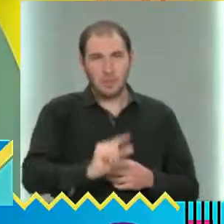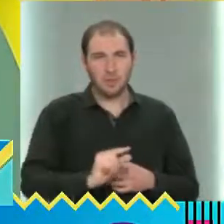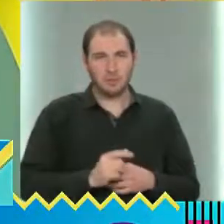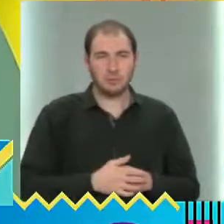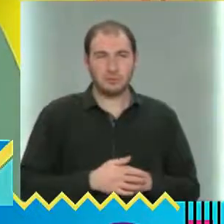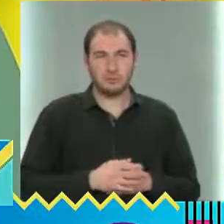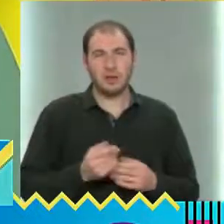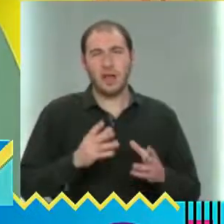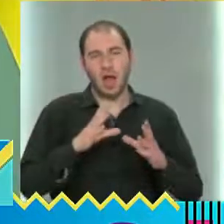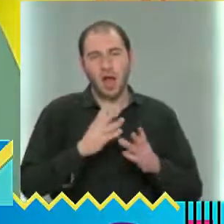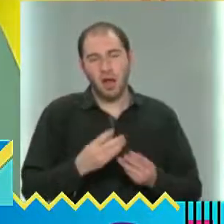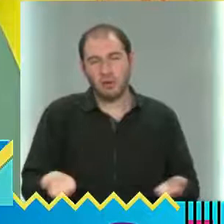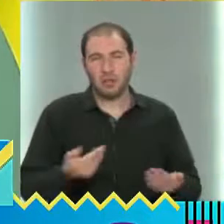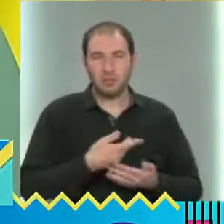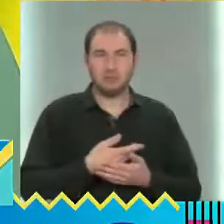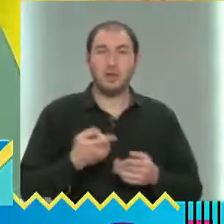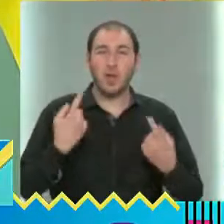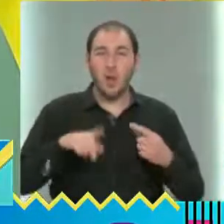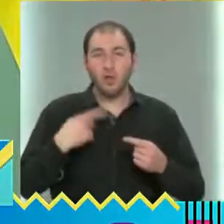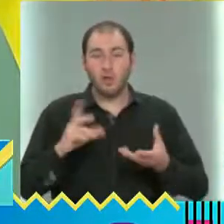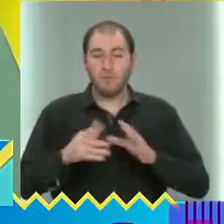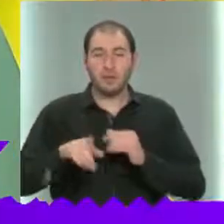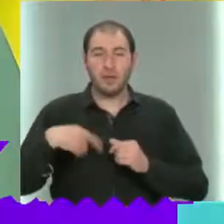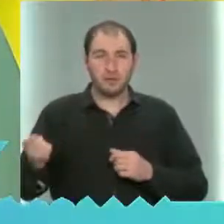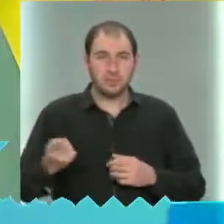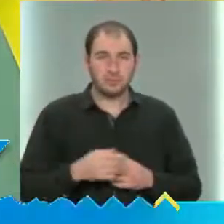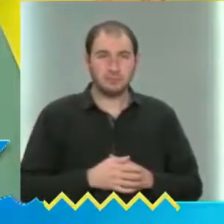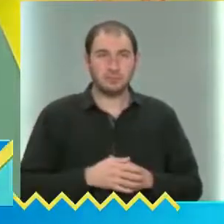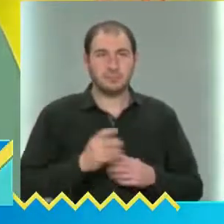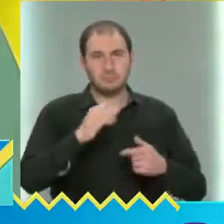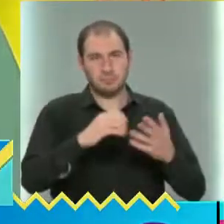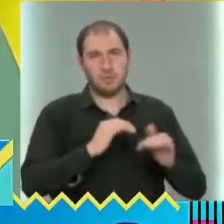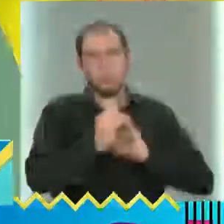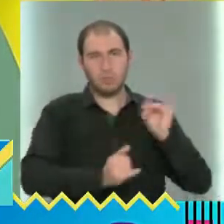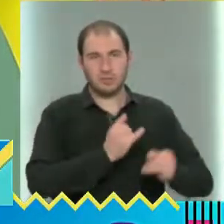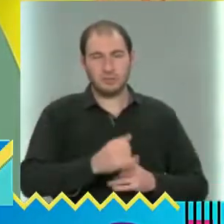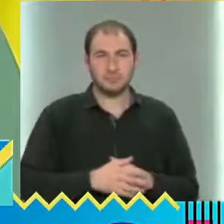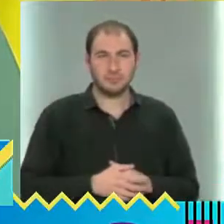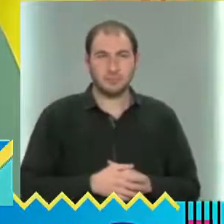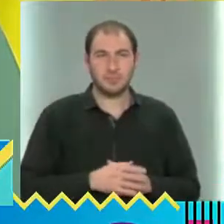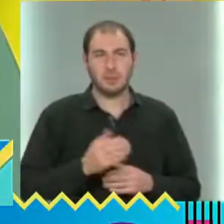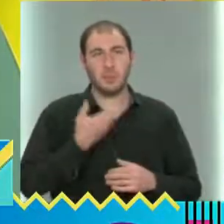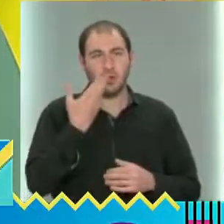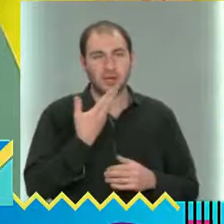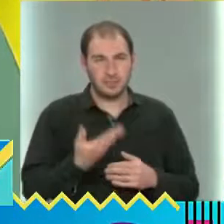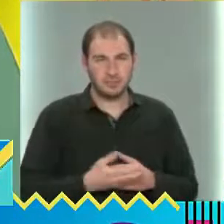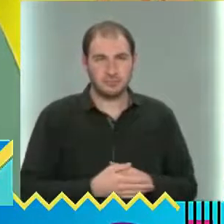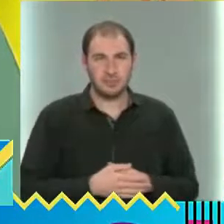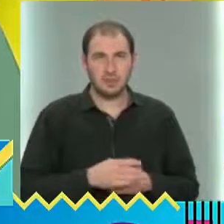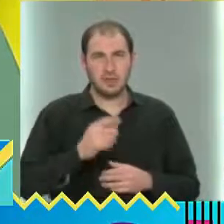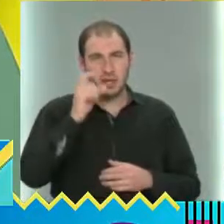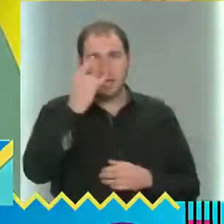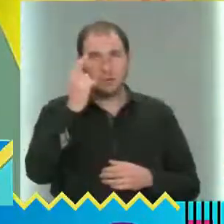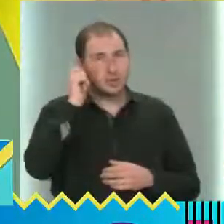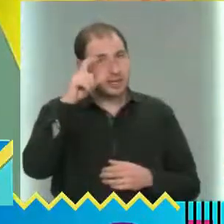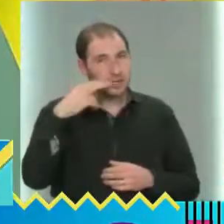Nos aburrimos rápidamente de eso, y hay otros que tienen otros perfiles. Puedo nombrar rápidamente algunas poetas. Eugenia